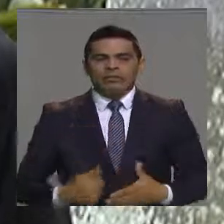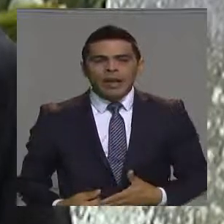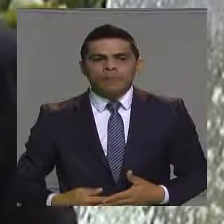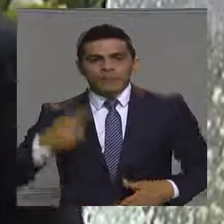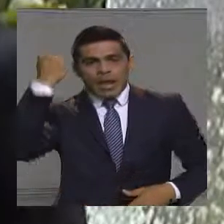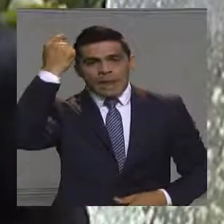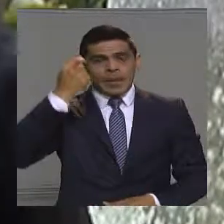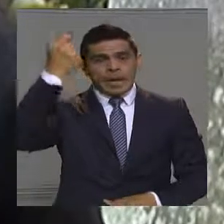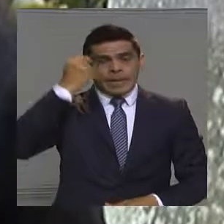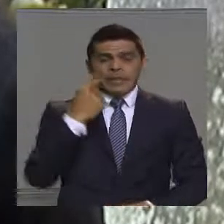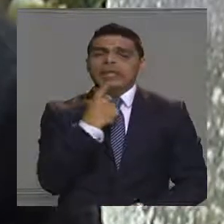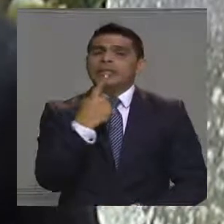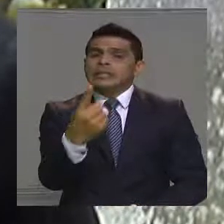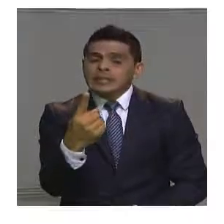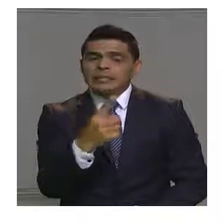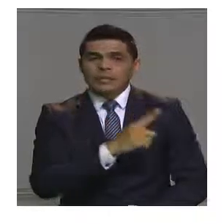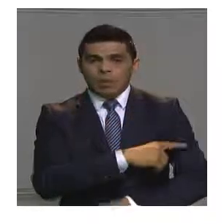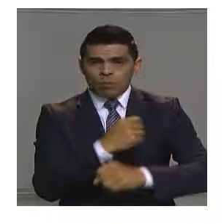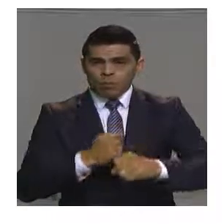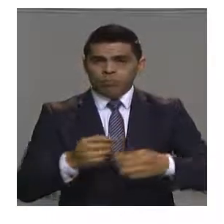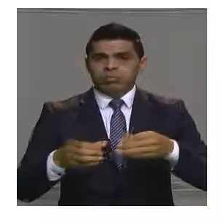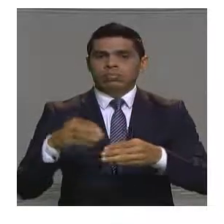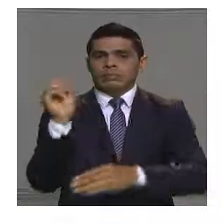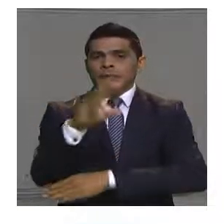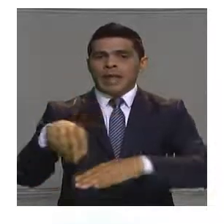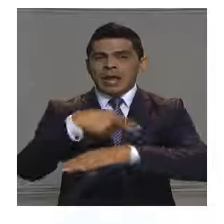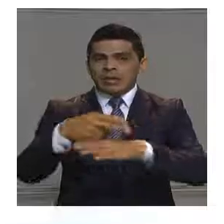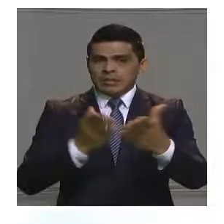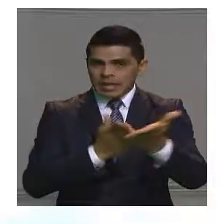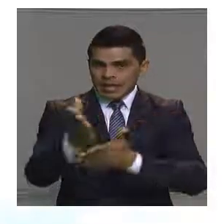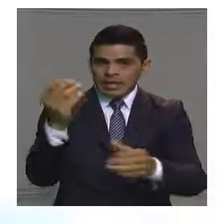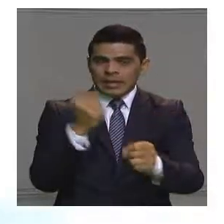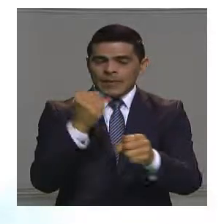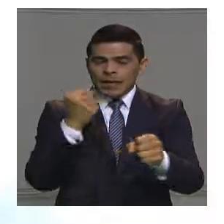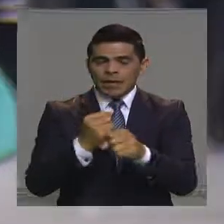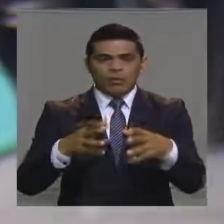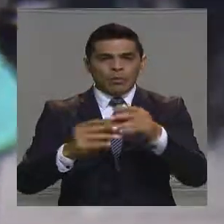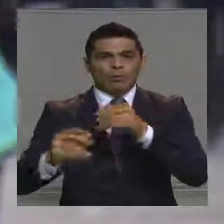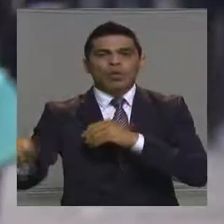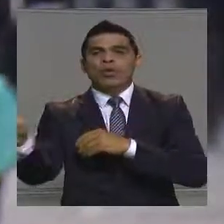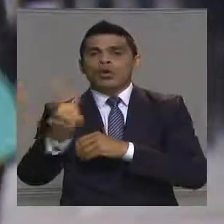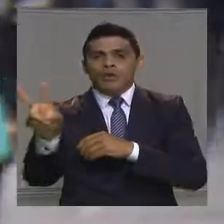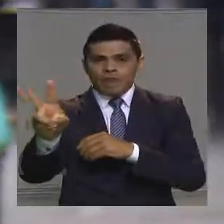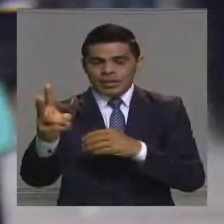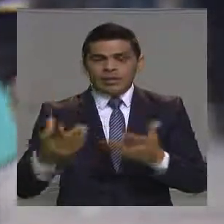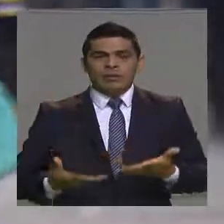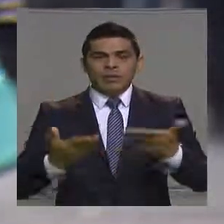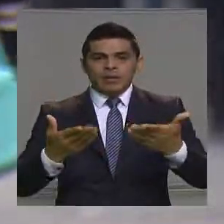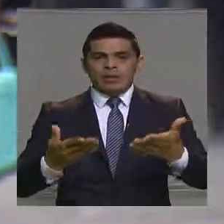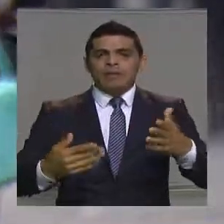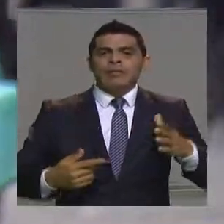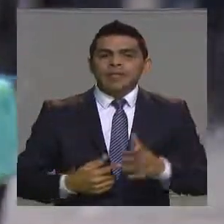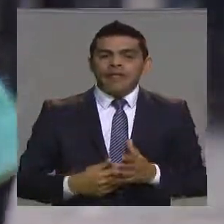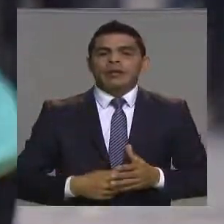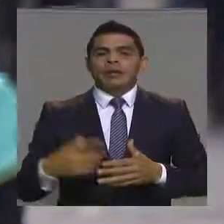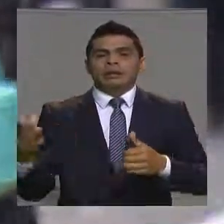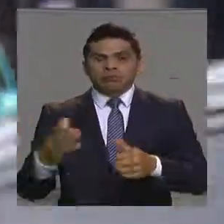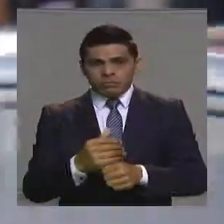parlamentaria aseguró que el poder legislativo seguirá trabajando por los venezolanos para brindarles estabilidad y conseguir